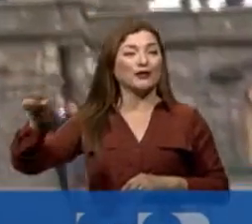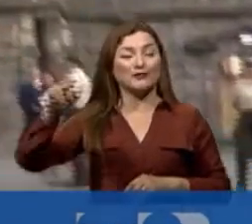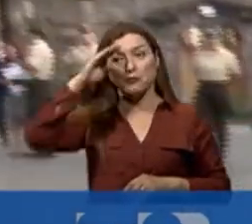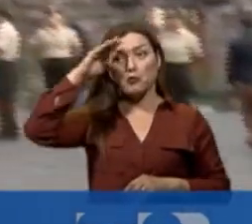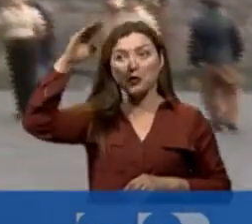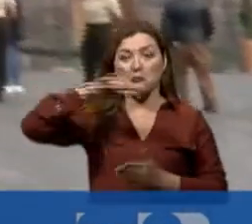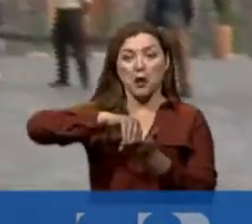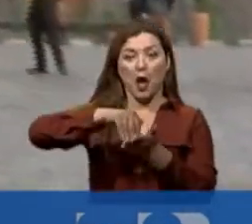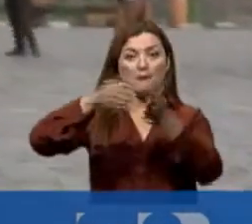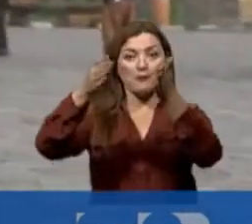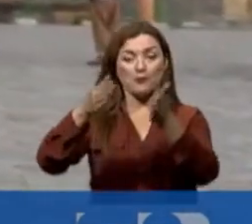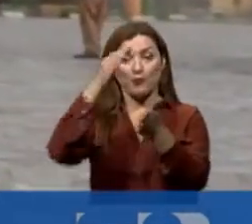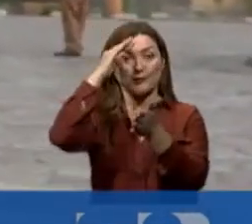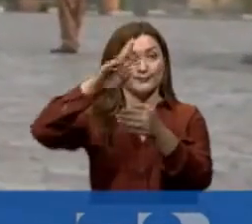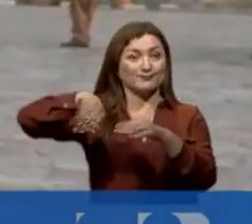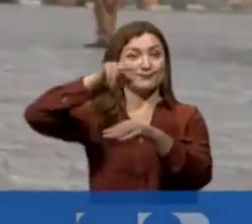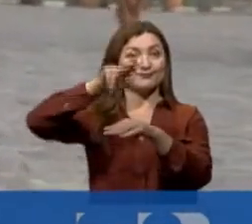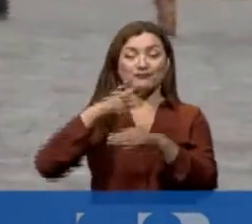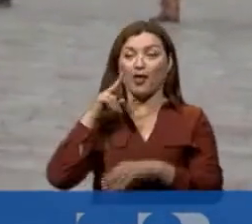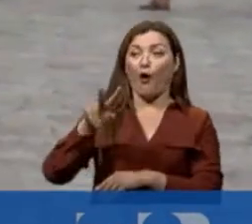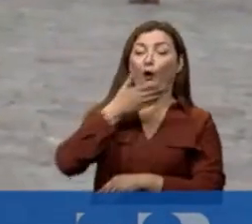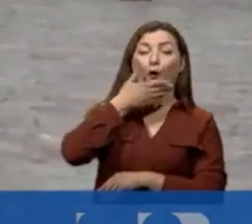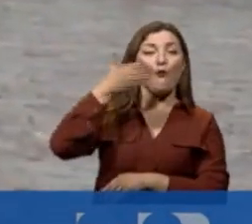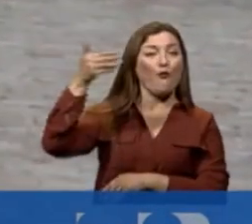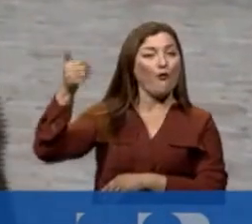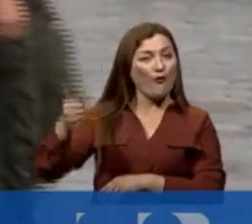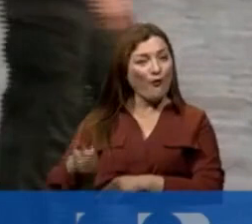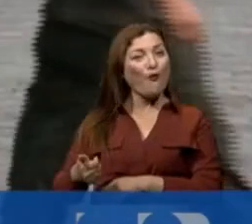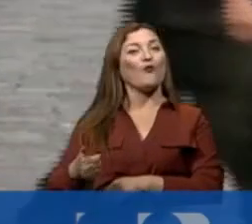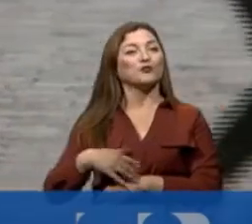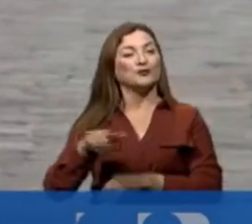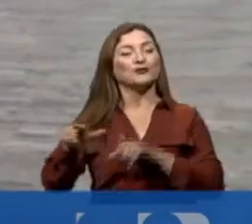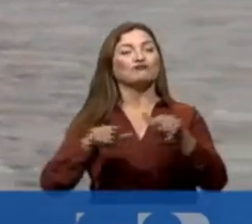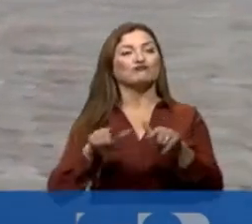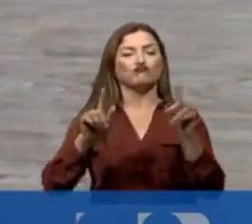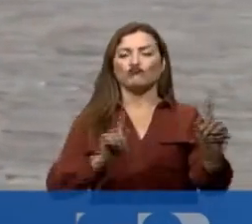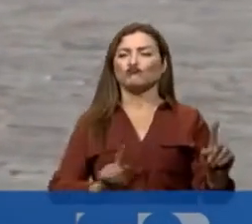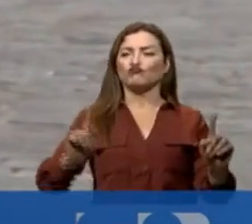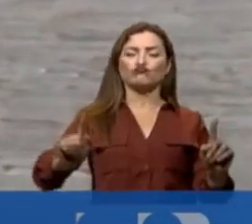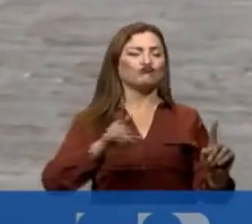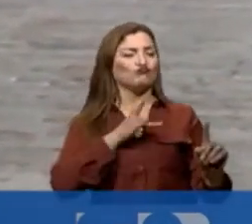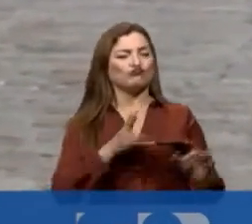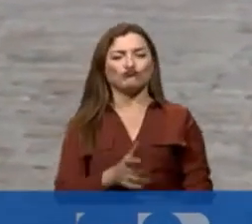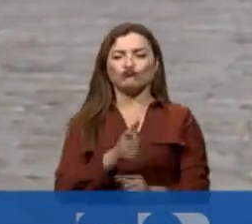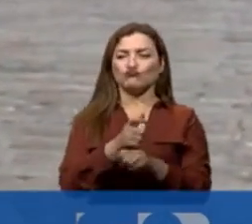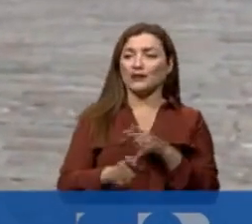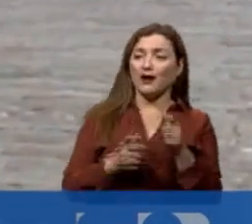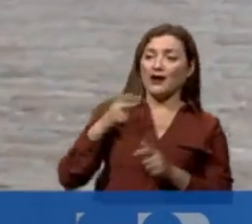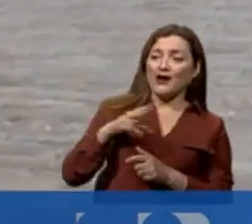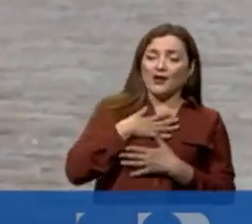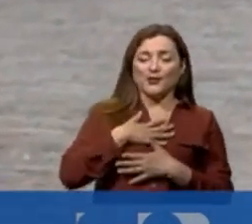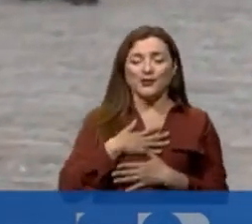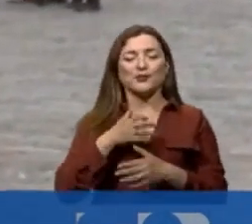de miembros de la Policía Nacional, quienes se han tomado estos espacios para brindar seguridad a la ciudadanía,